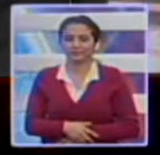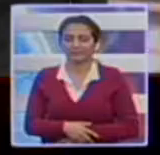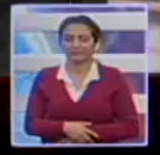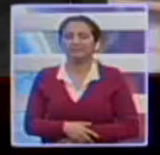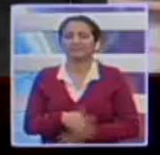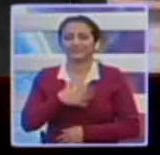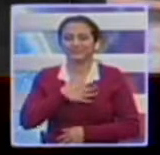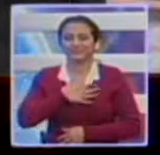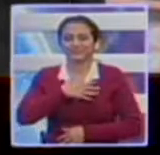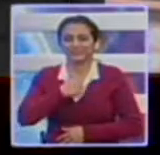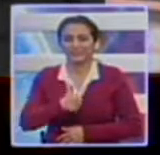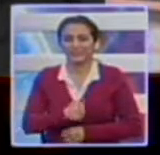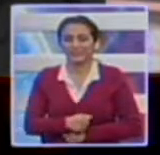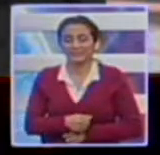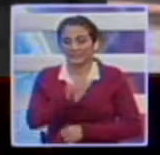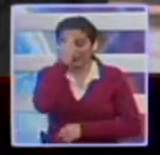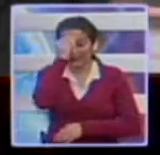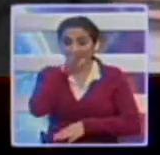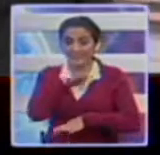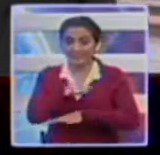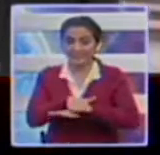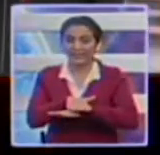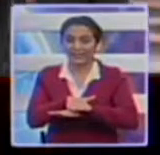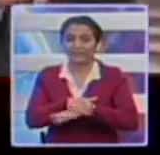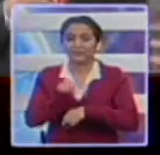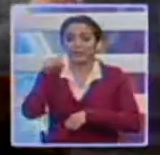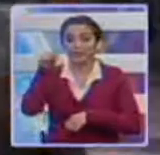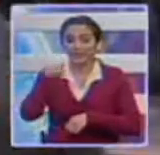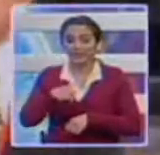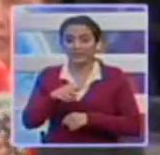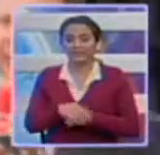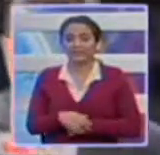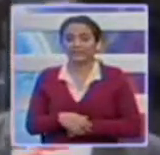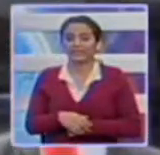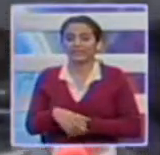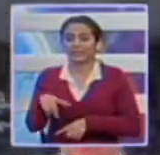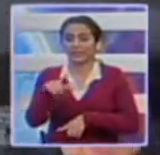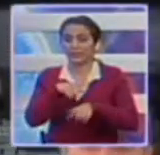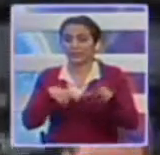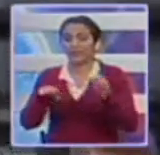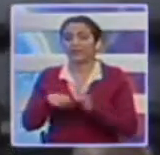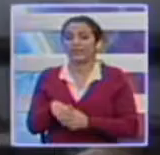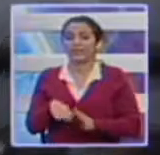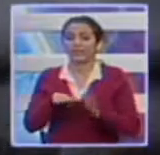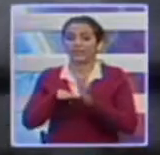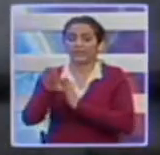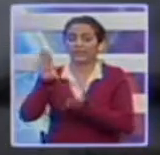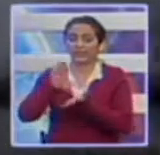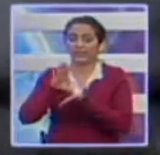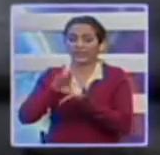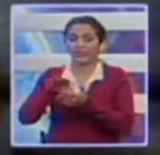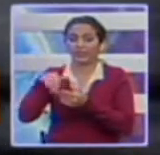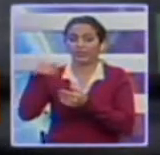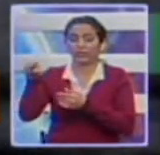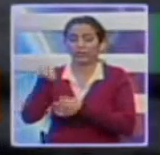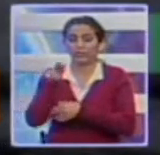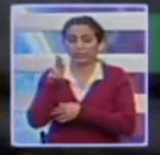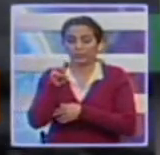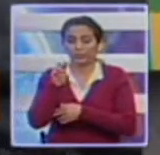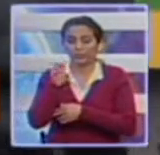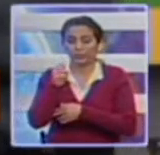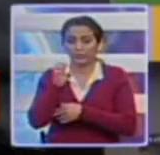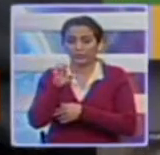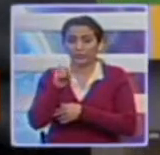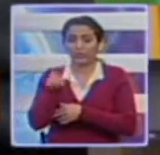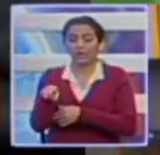Hola, ¿qué tal, Sandra? Muy buenas tardes. Bueno, sí, estamos en los exteriores del Museo del Banco Central, aquí en el sector de Pumapungo, lugar en donde la Asamblea Nacional ha llevado a